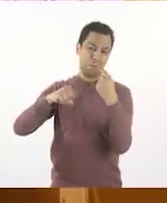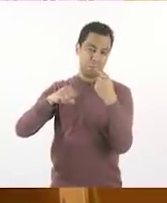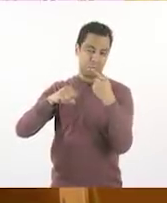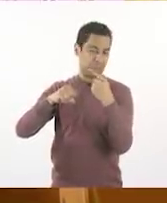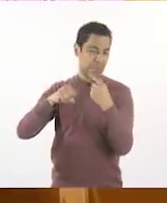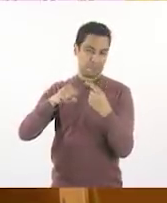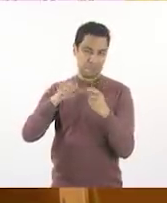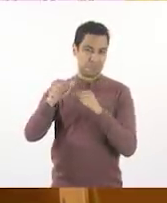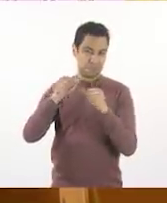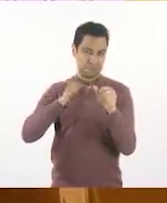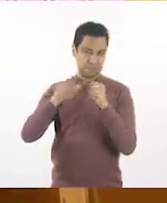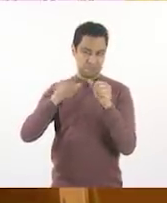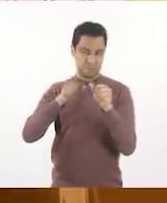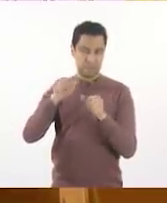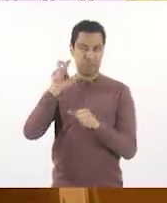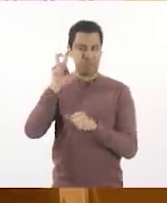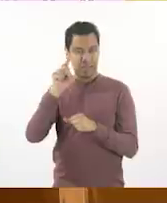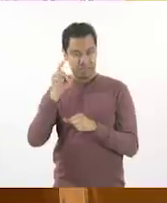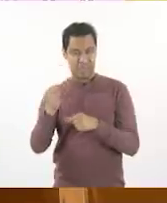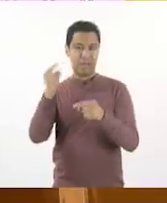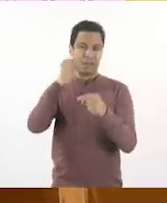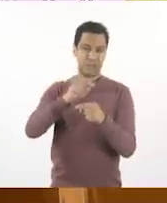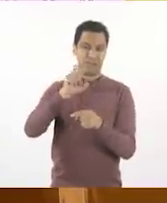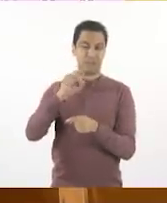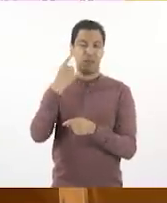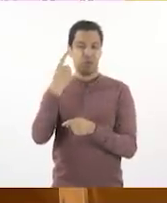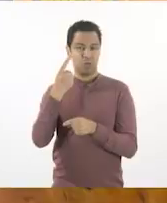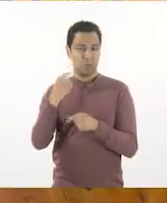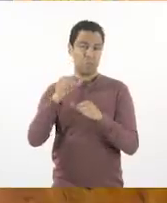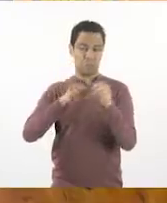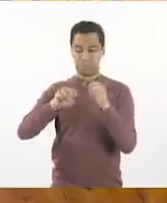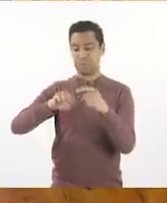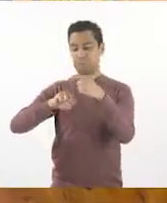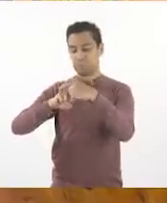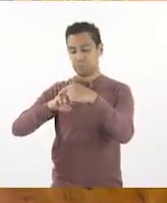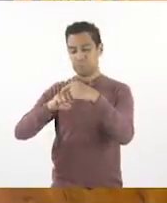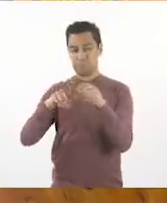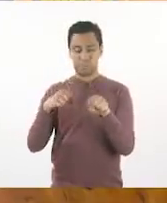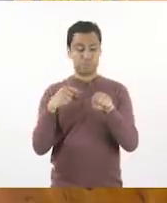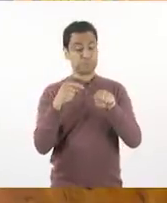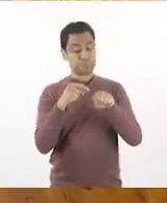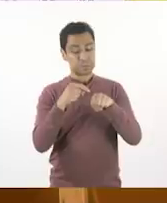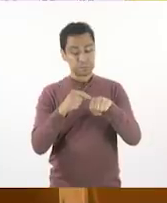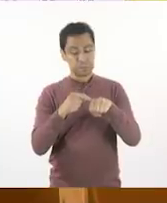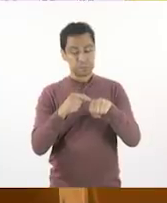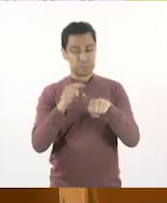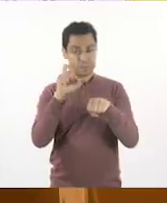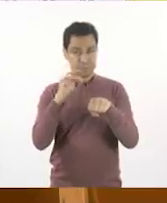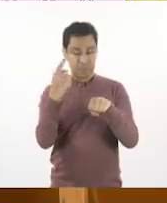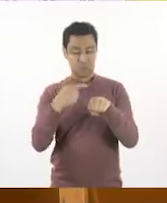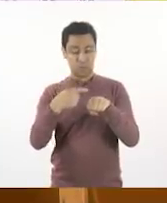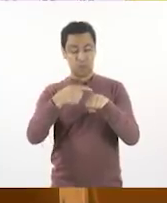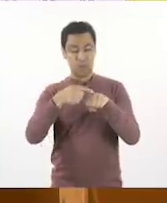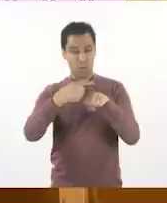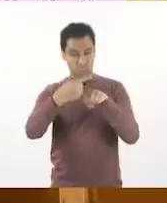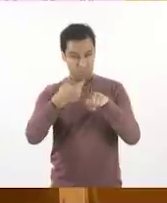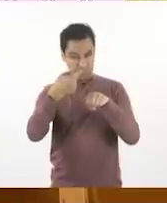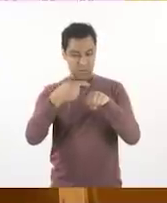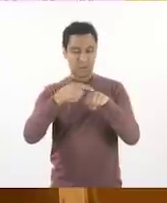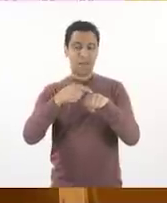31, el huequito 30, el siguiente 31 y nos vamos a la siguiente mano. 31,